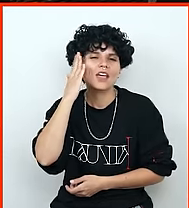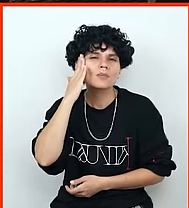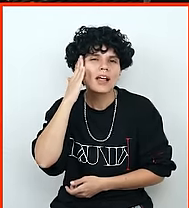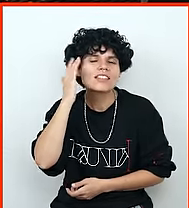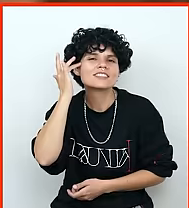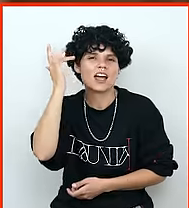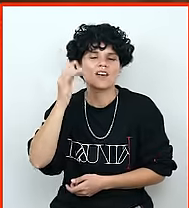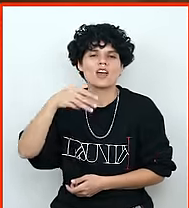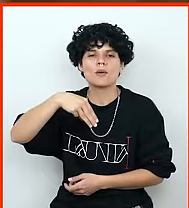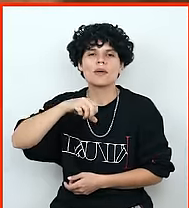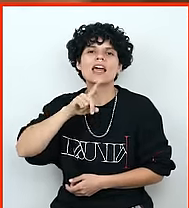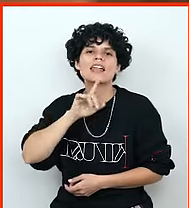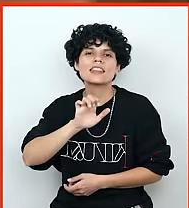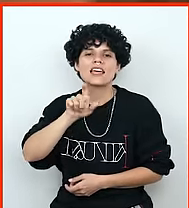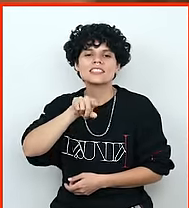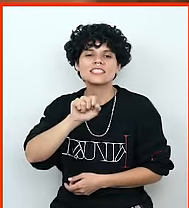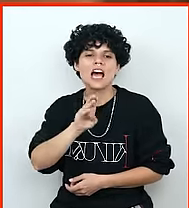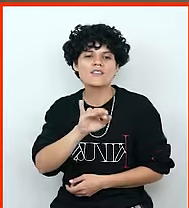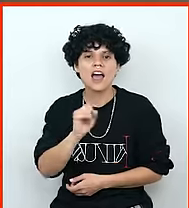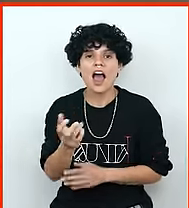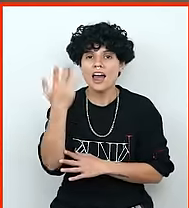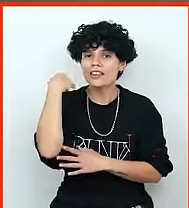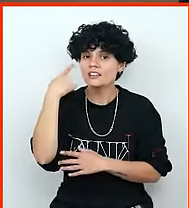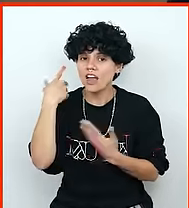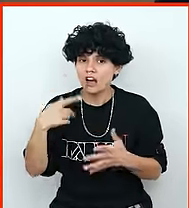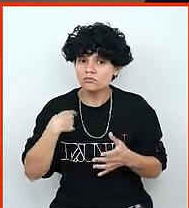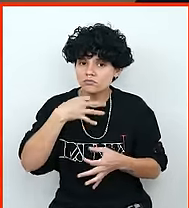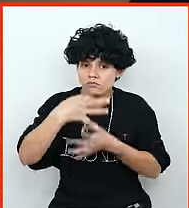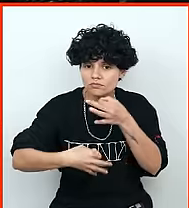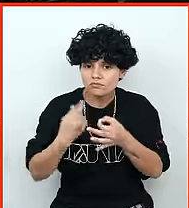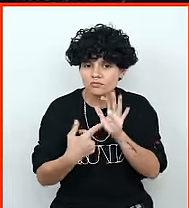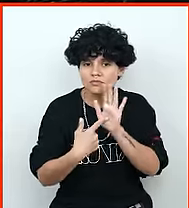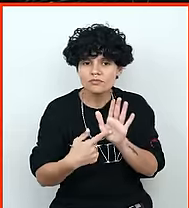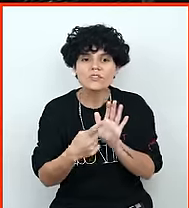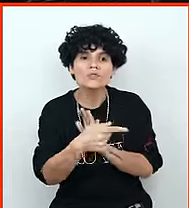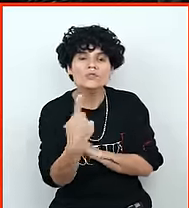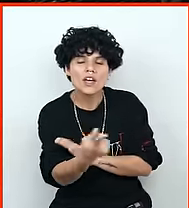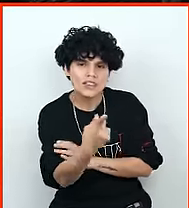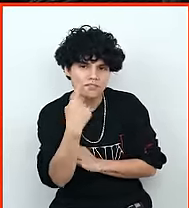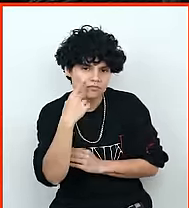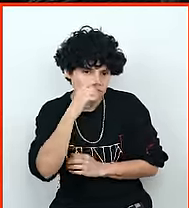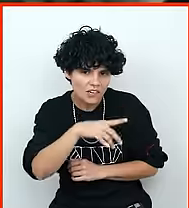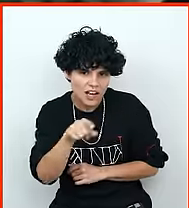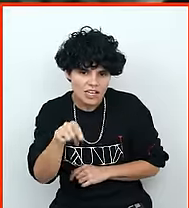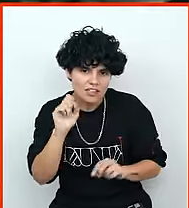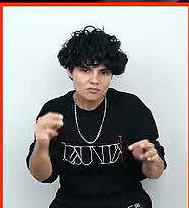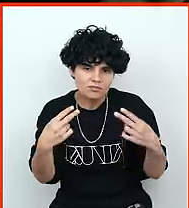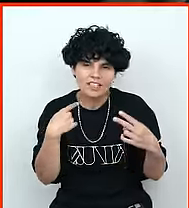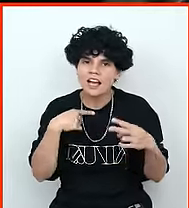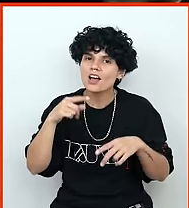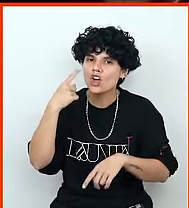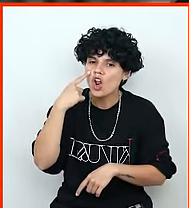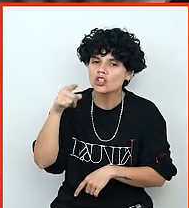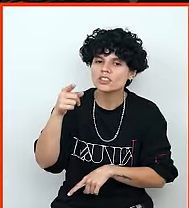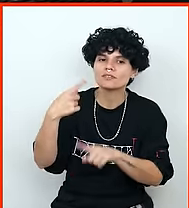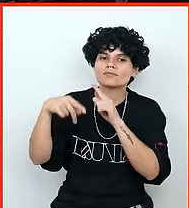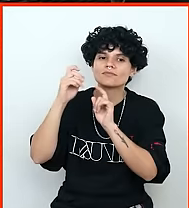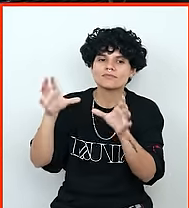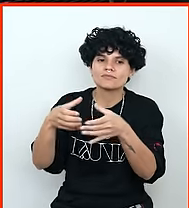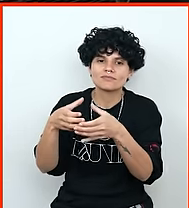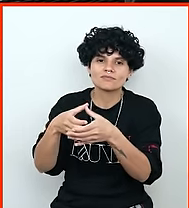bueno, conocimos ya en algunos capítulos pasados y que, por supuesto, la mayoría de ustedes que está aquí pegado en este programa más de alguna historia conoce de